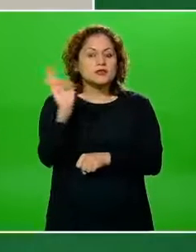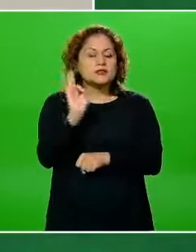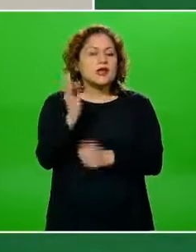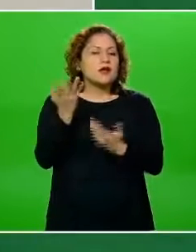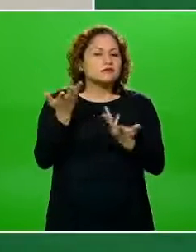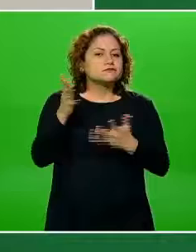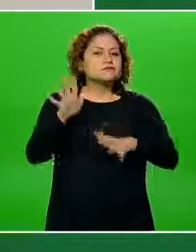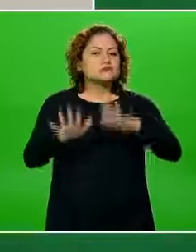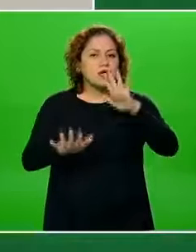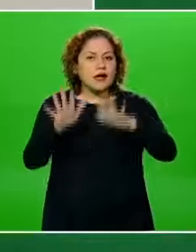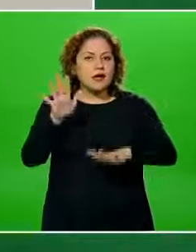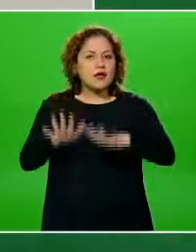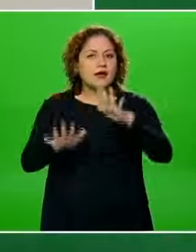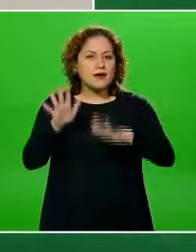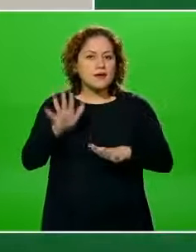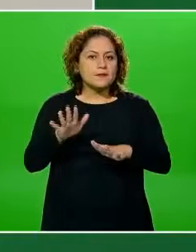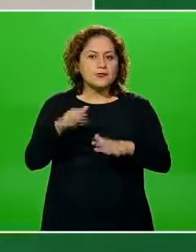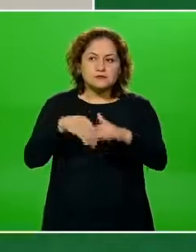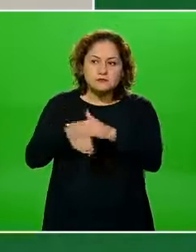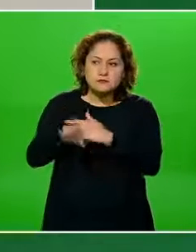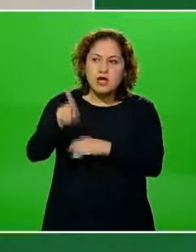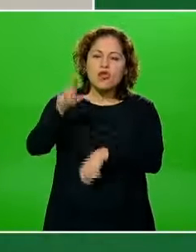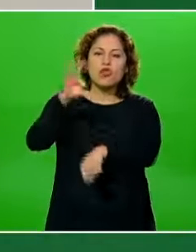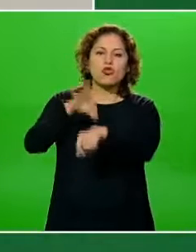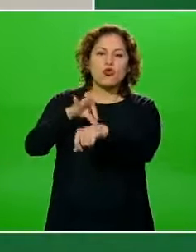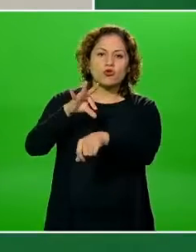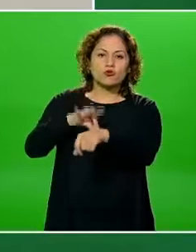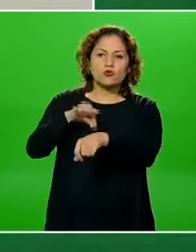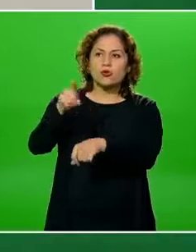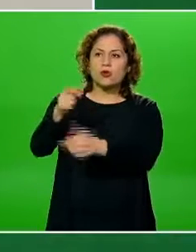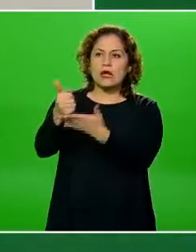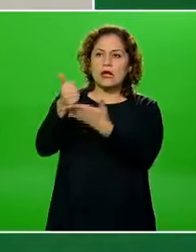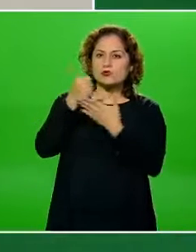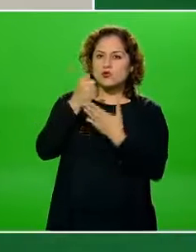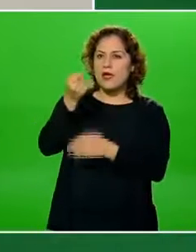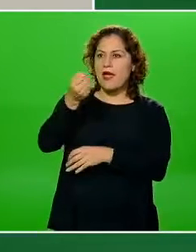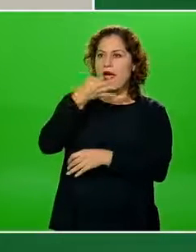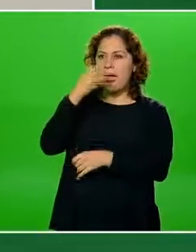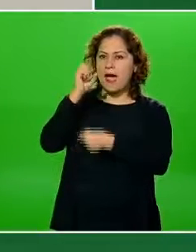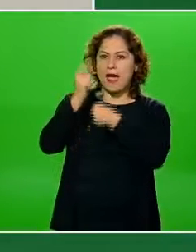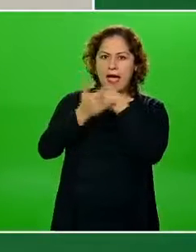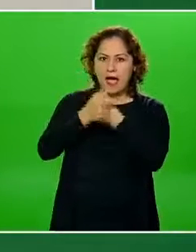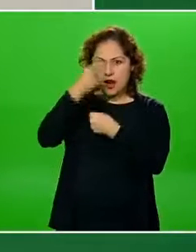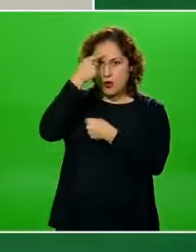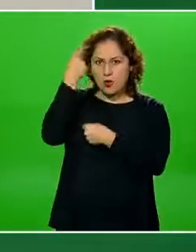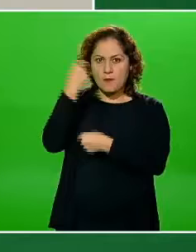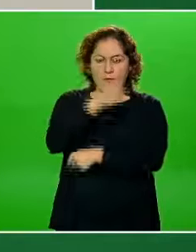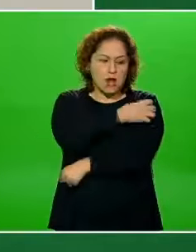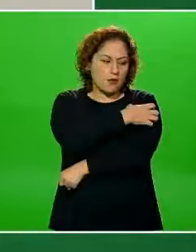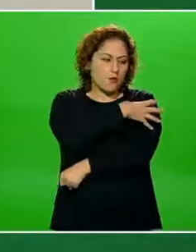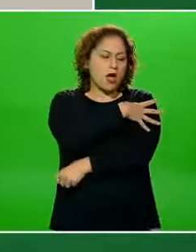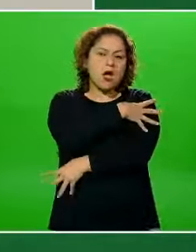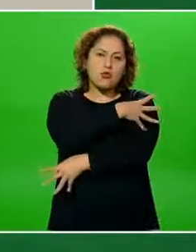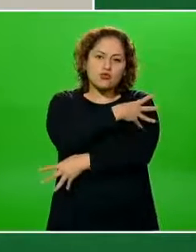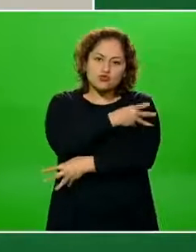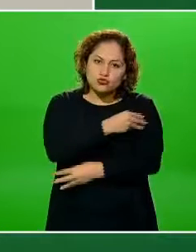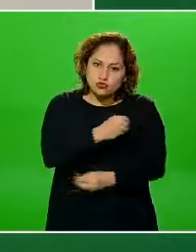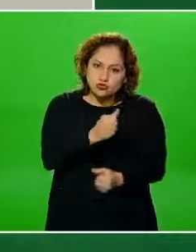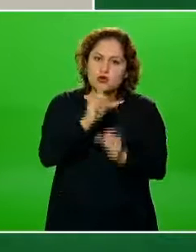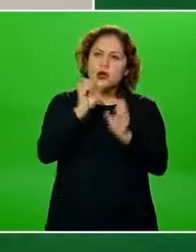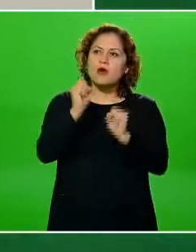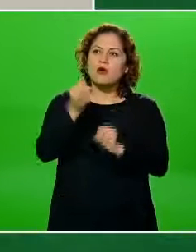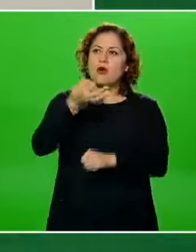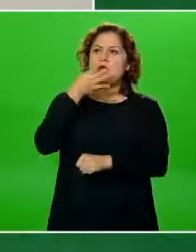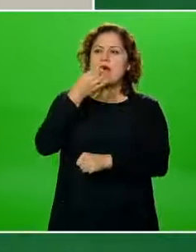veces la prescripción de algún medicamento antiinflamatorio o analgésico, y con eso es más